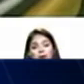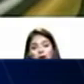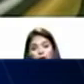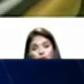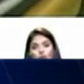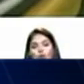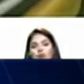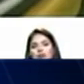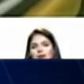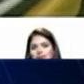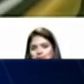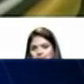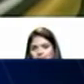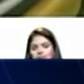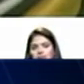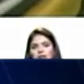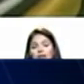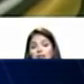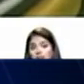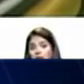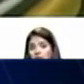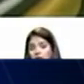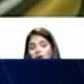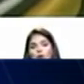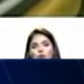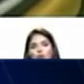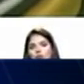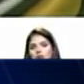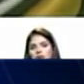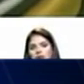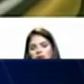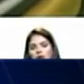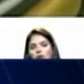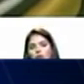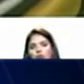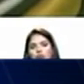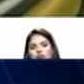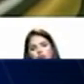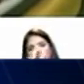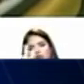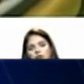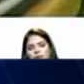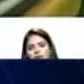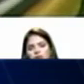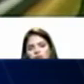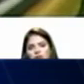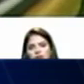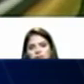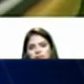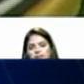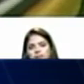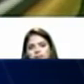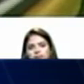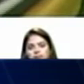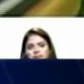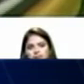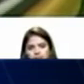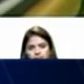la validez material, real y jurídica de la Constitución de la República Bolivariana de